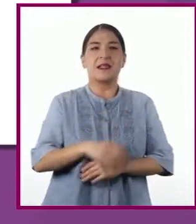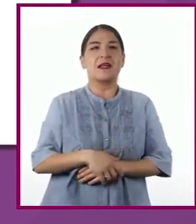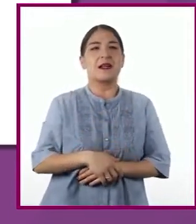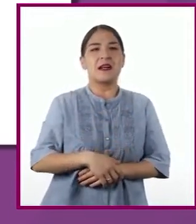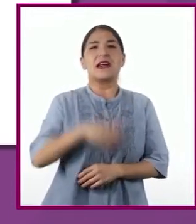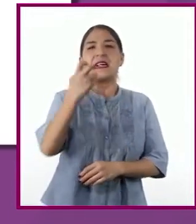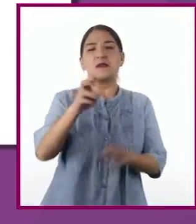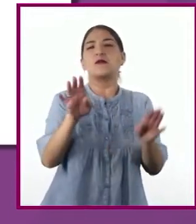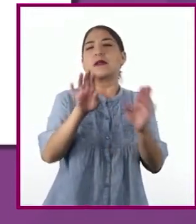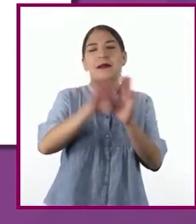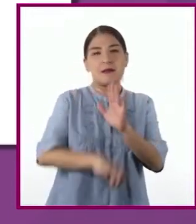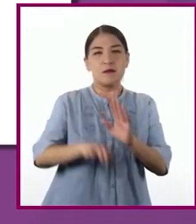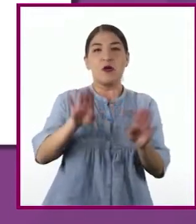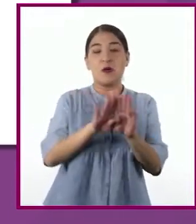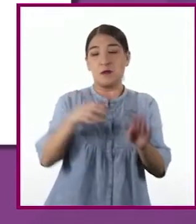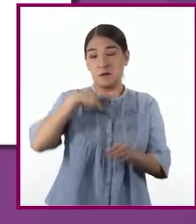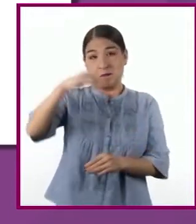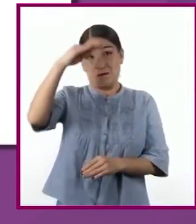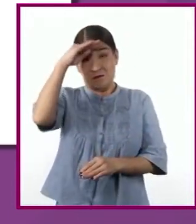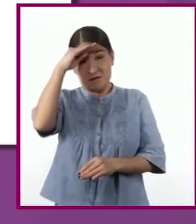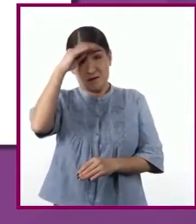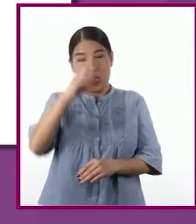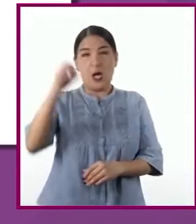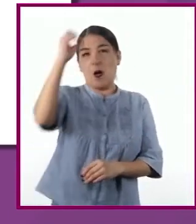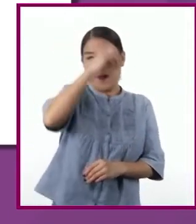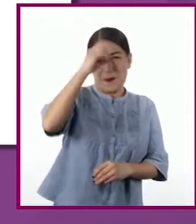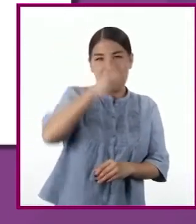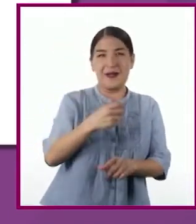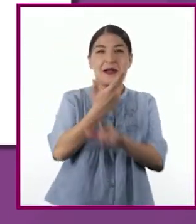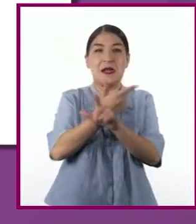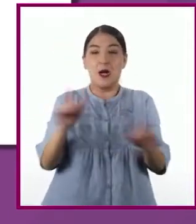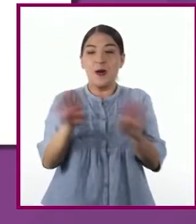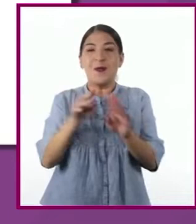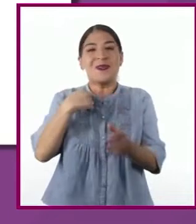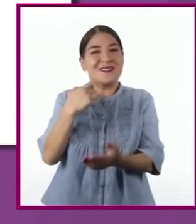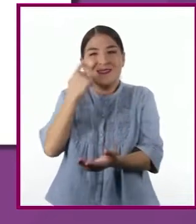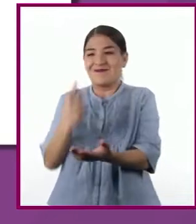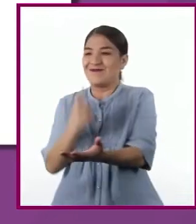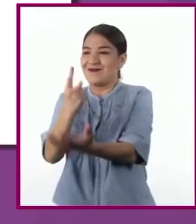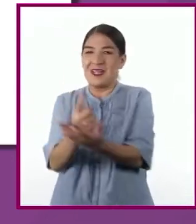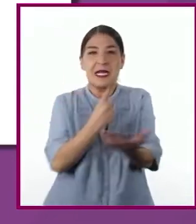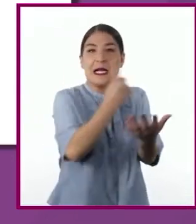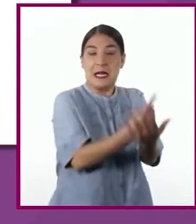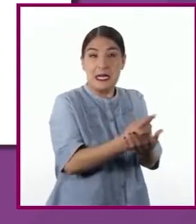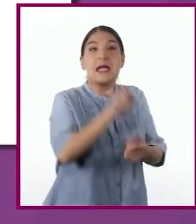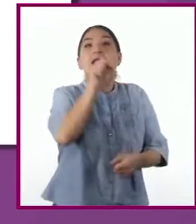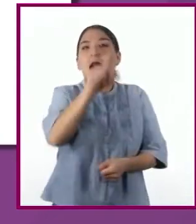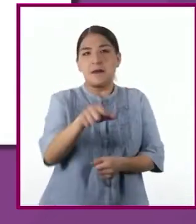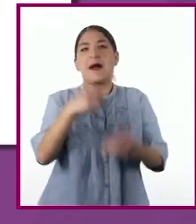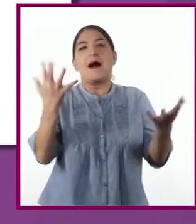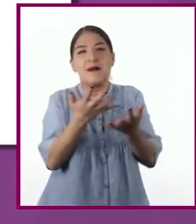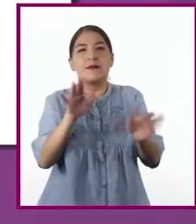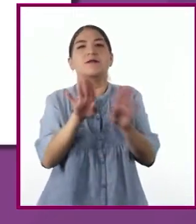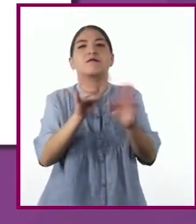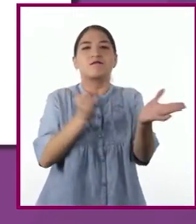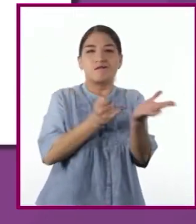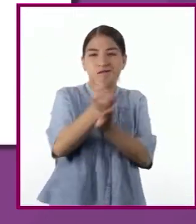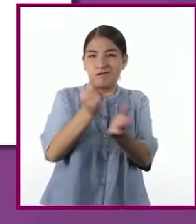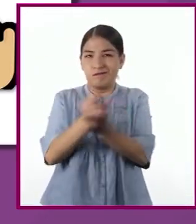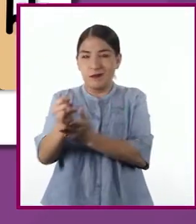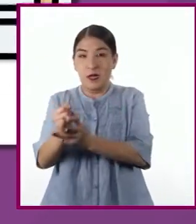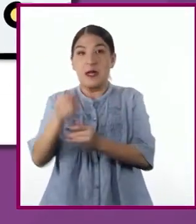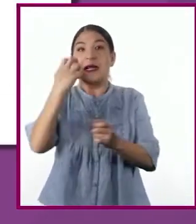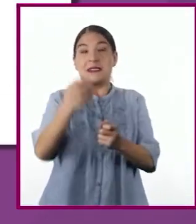ese pensamiento, esas opiniones, ese agruparnos nos lleve también a tomar decisiones y por último